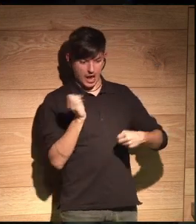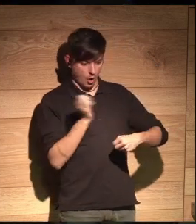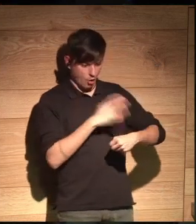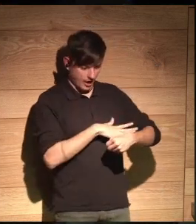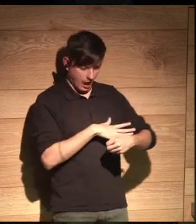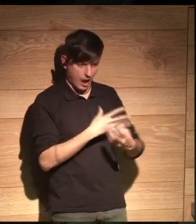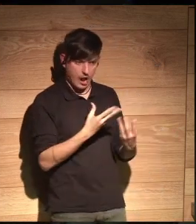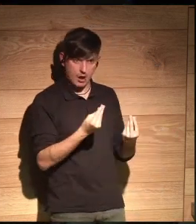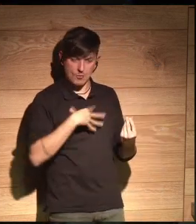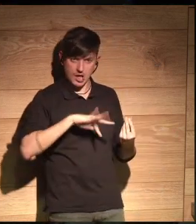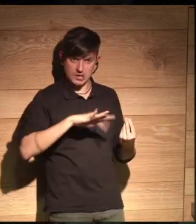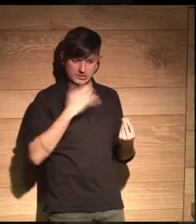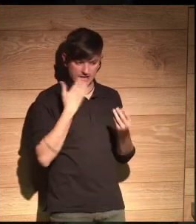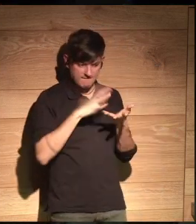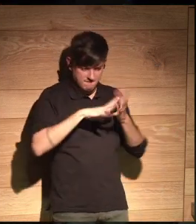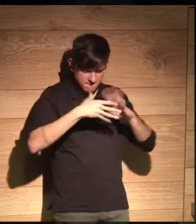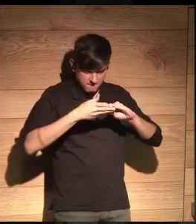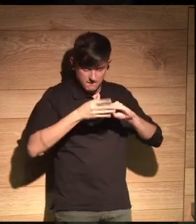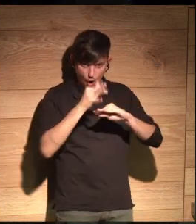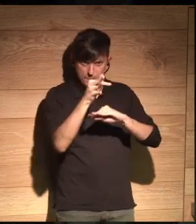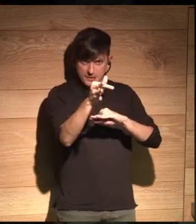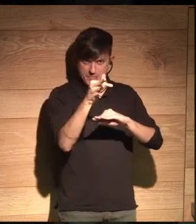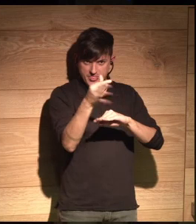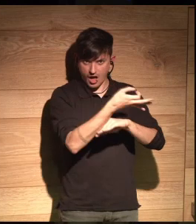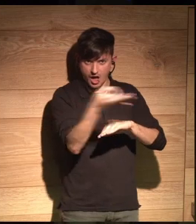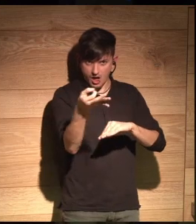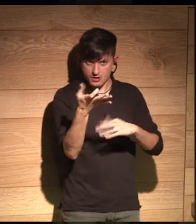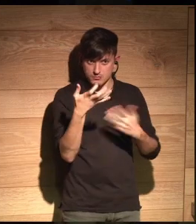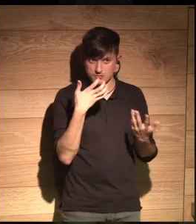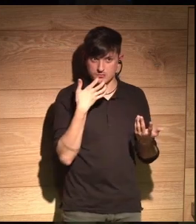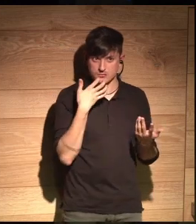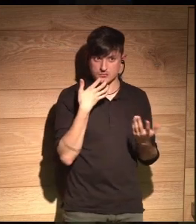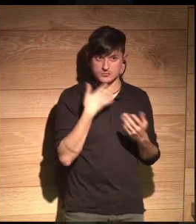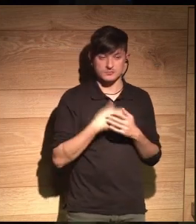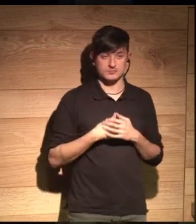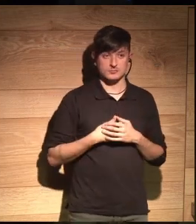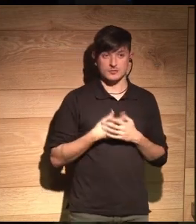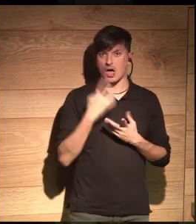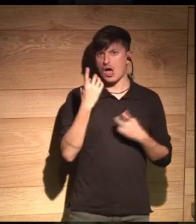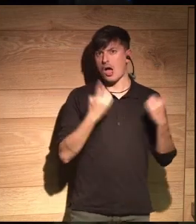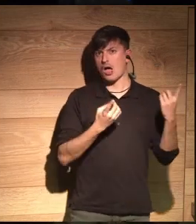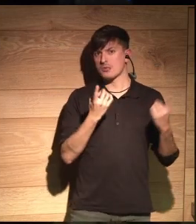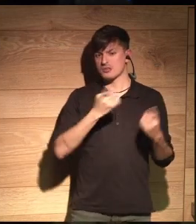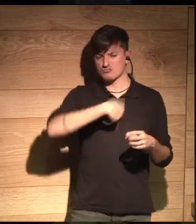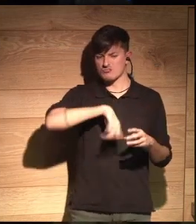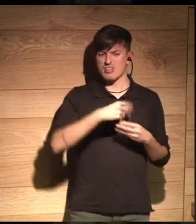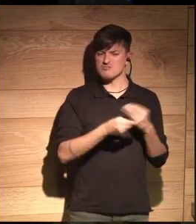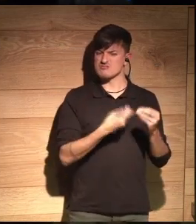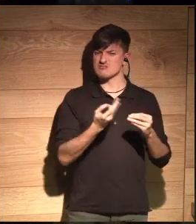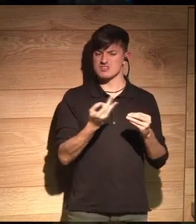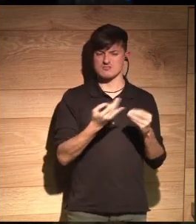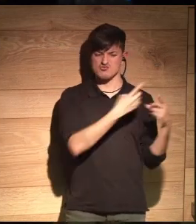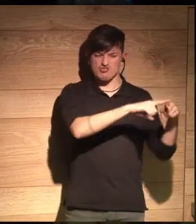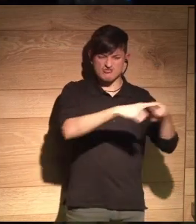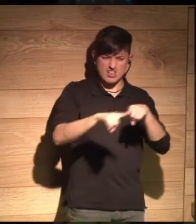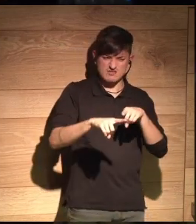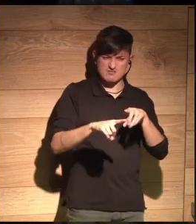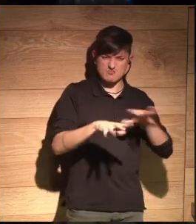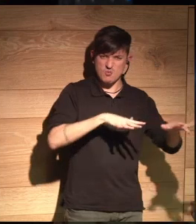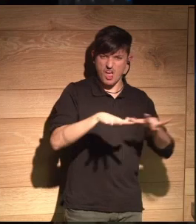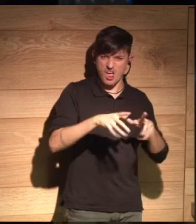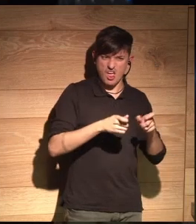pensemos en optimizar estos estos elementos o podrías una mina de oro para la sociedad porque a veces lo que hacemos es mover cosas